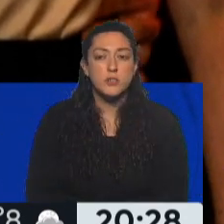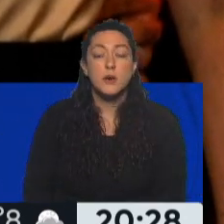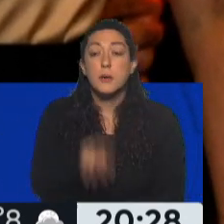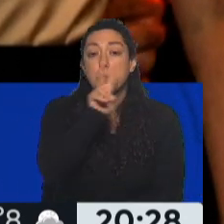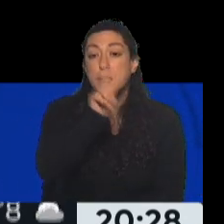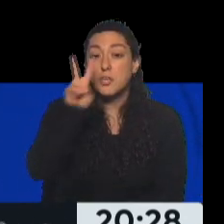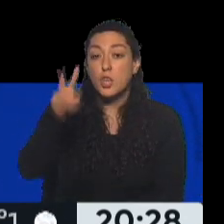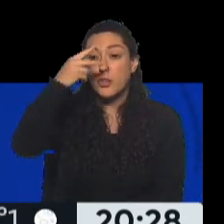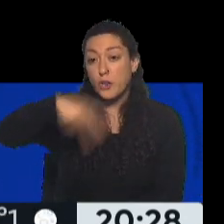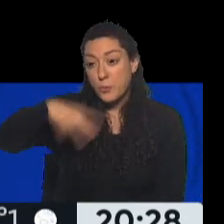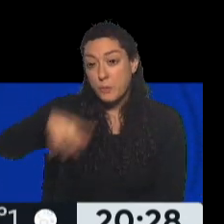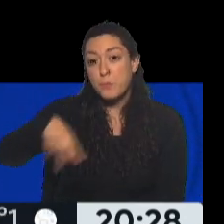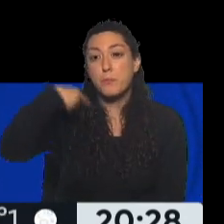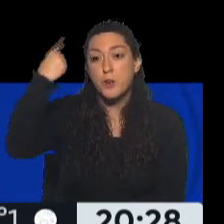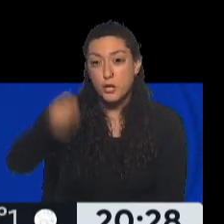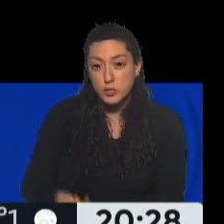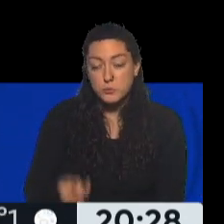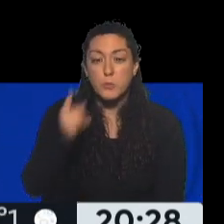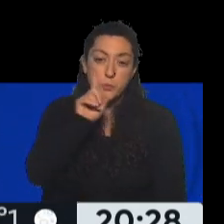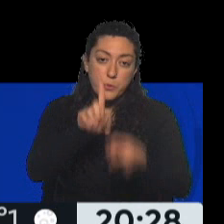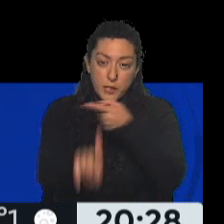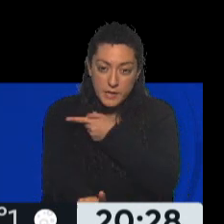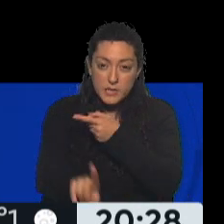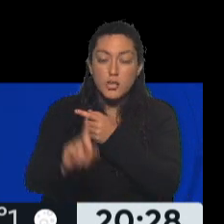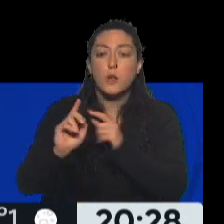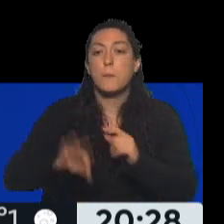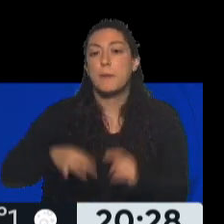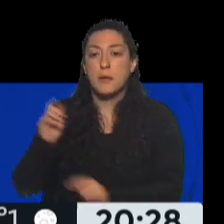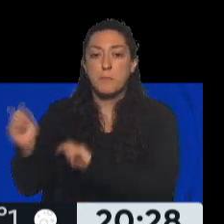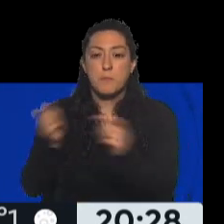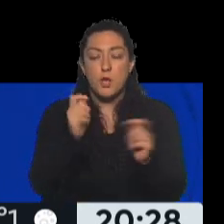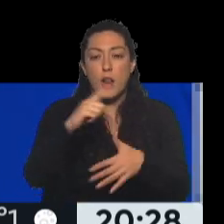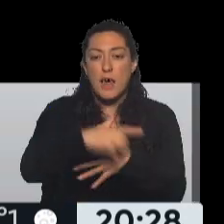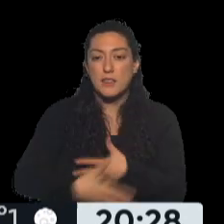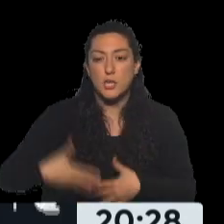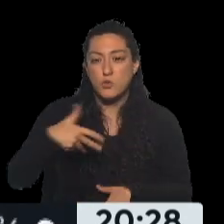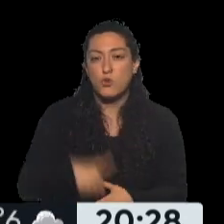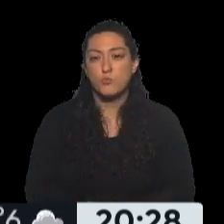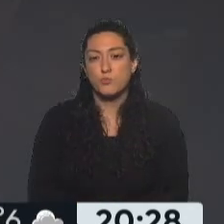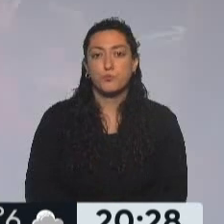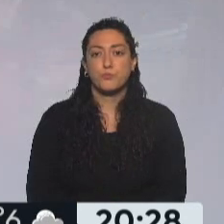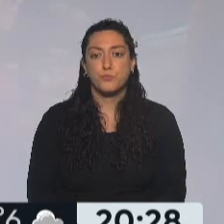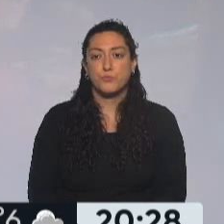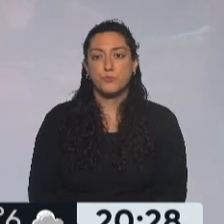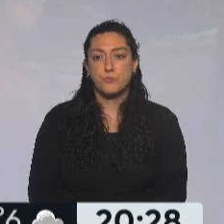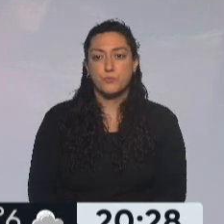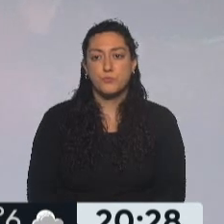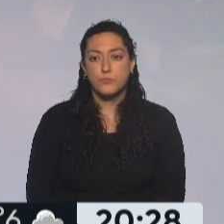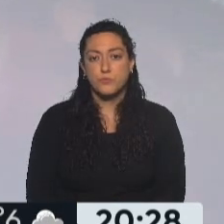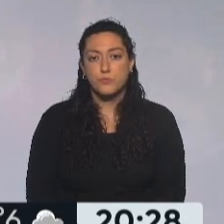22 de noviembre se va a transmitir en vivo la entrega de los Martín fierro latino